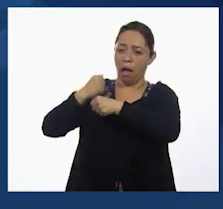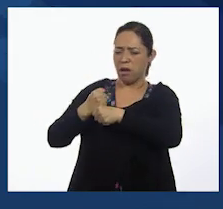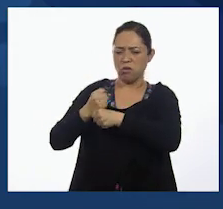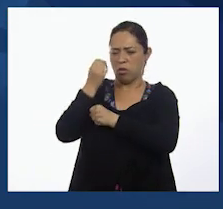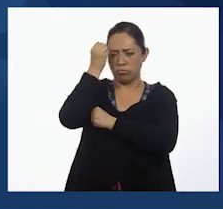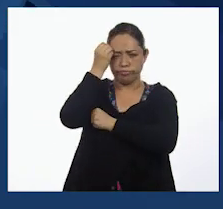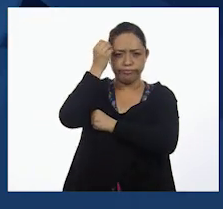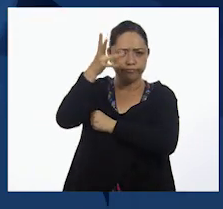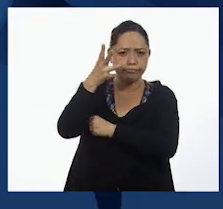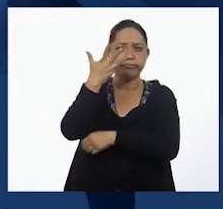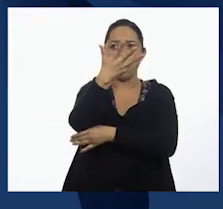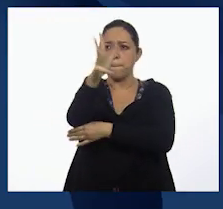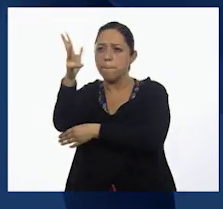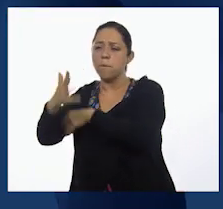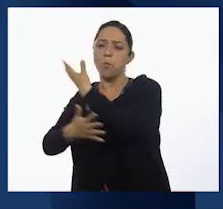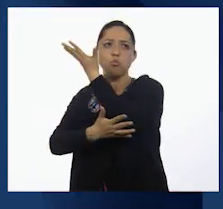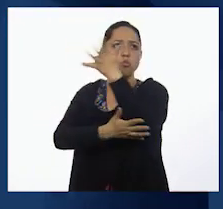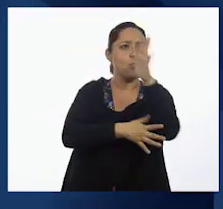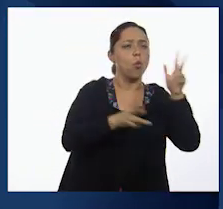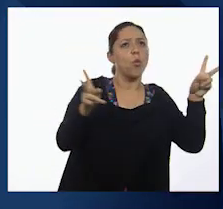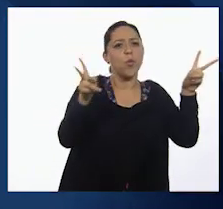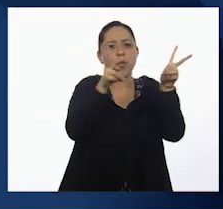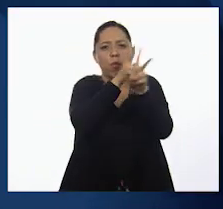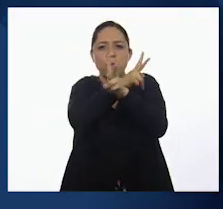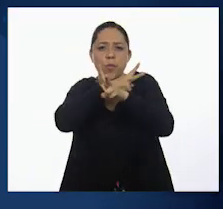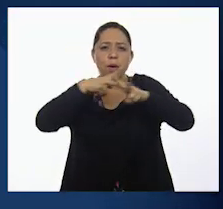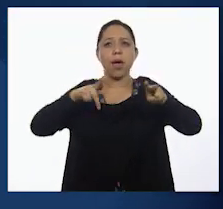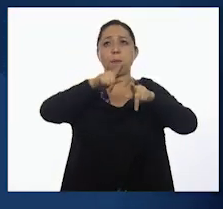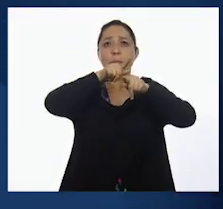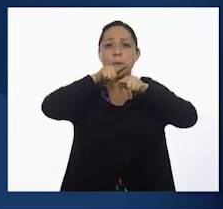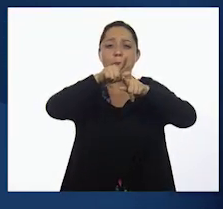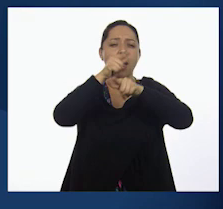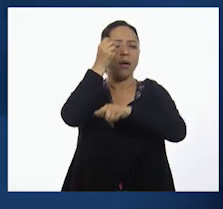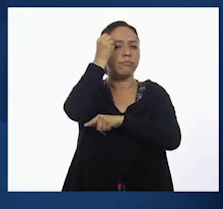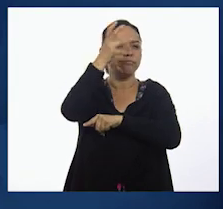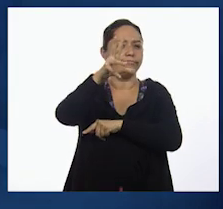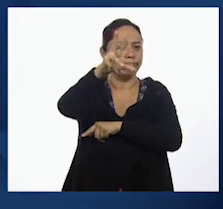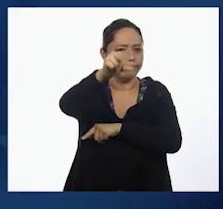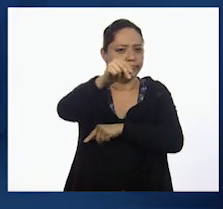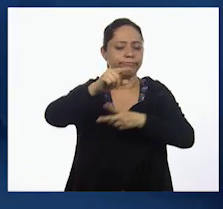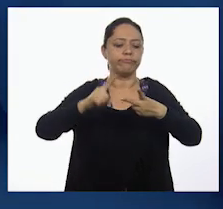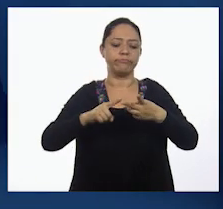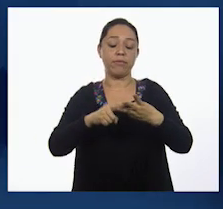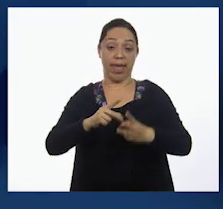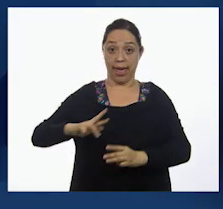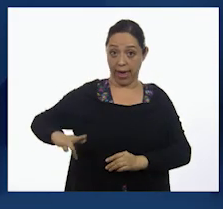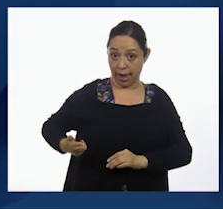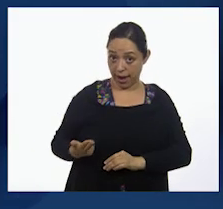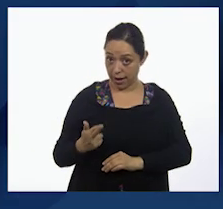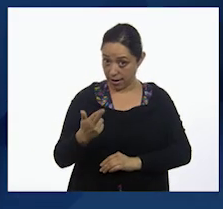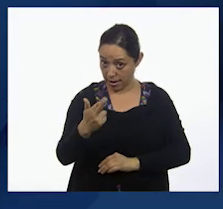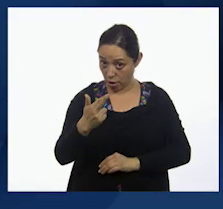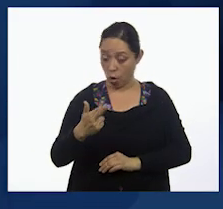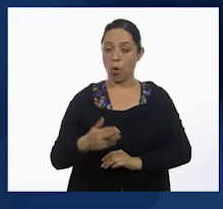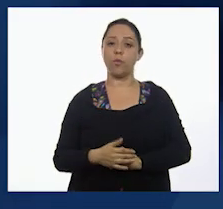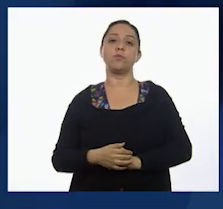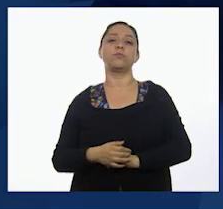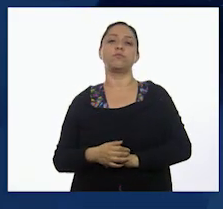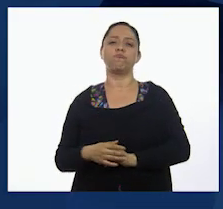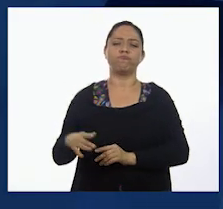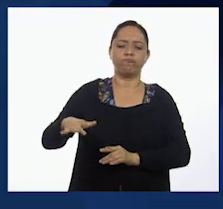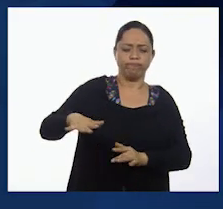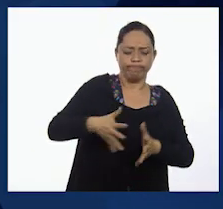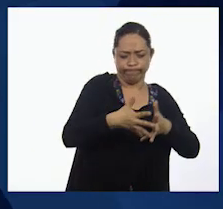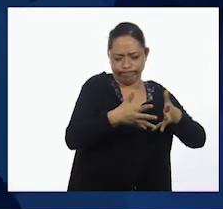bosque, ni el viento, ni los pájaros. El río. Coro de ancha cerviz y